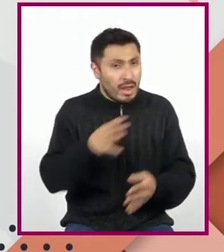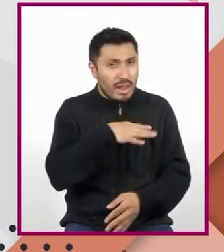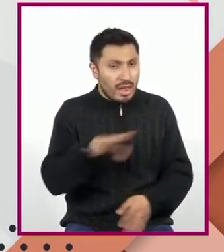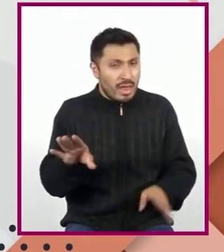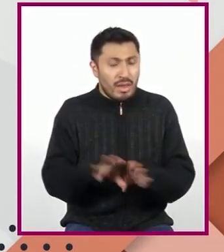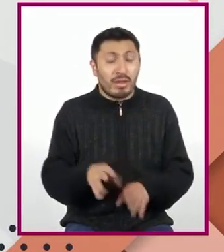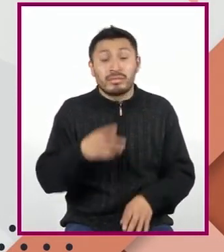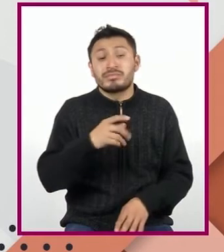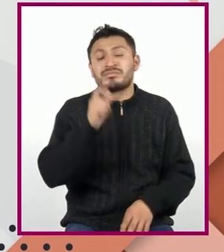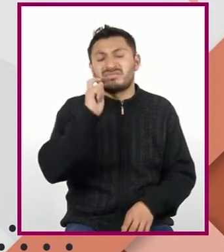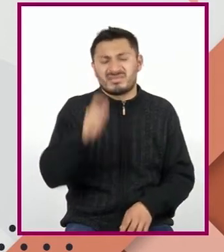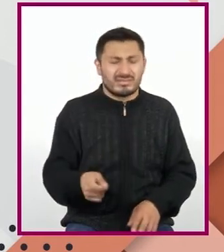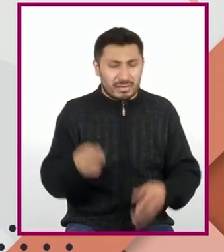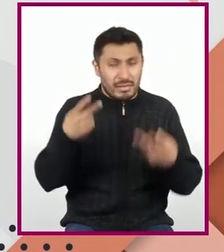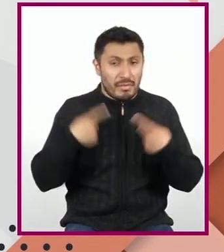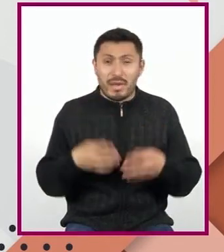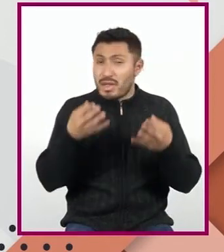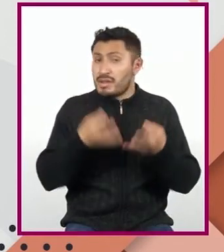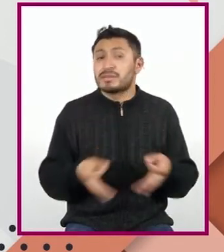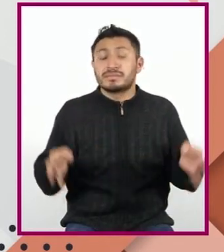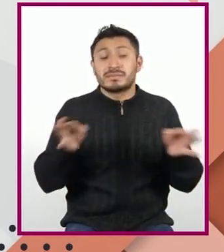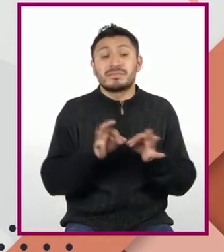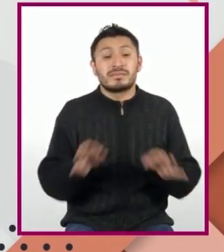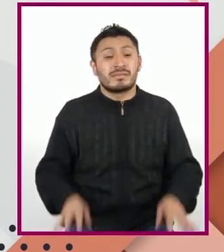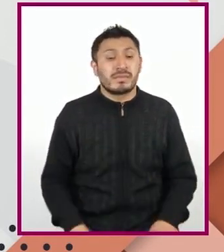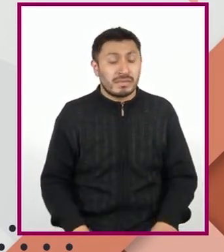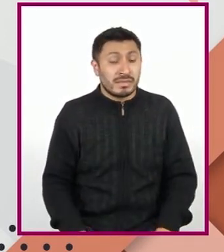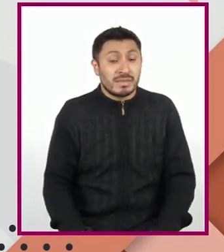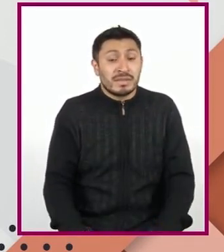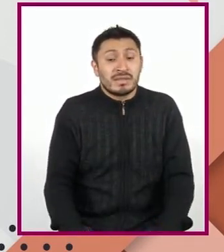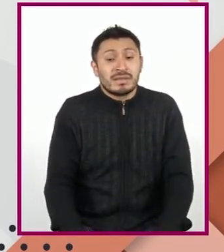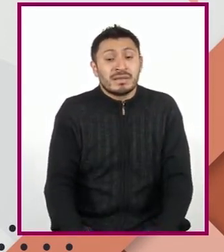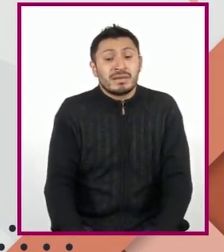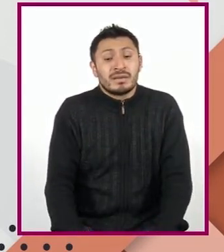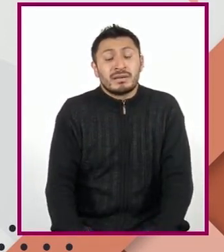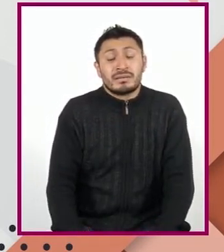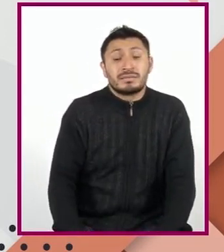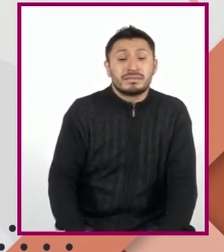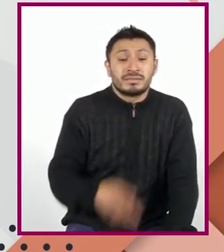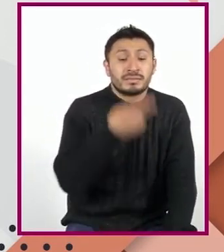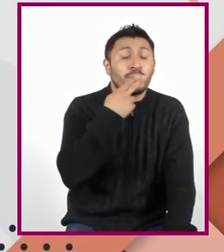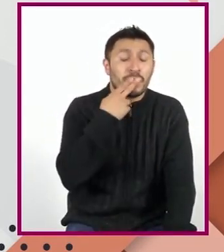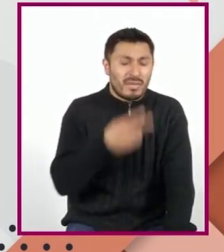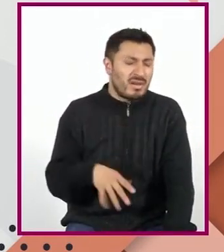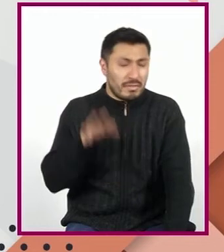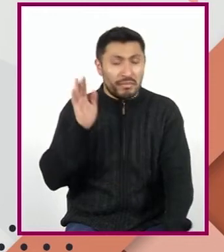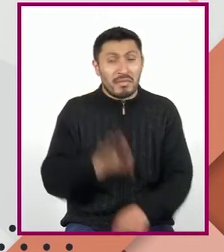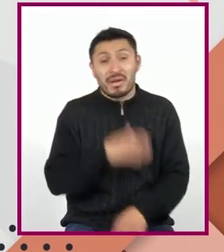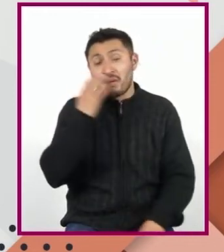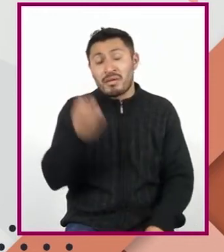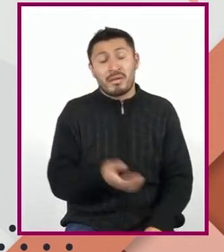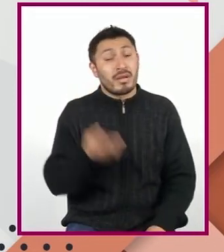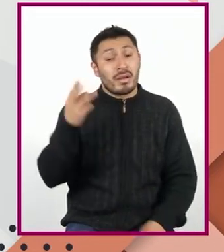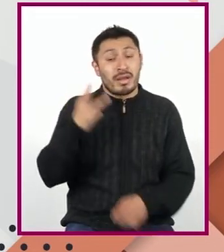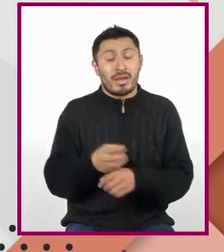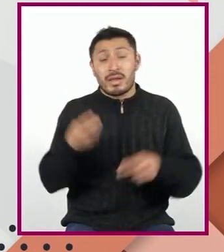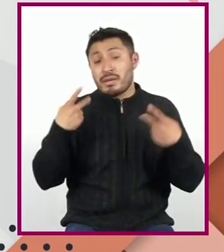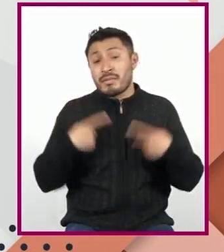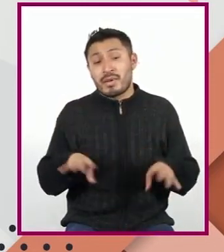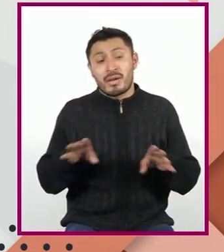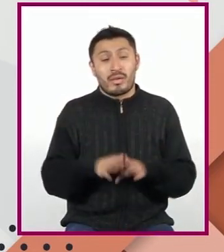un prólogo. Entre los criterios que debemos considerar al redactar un prólogo, debemos tomar en cuenta cuál es la intención de la